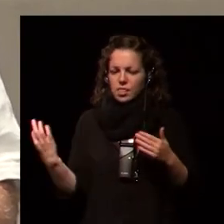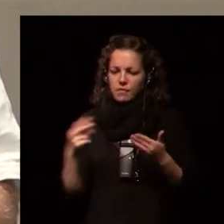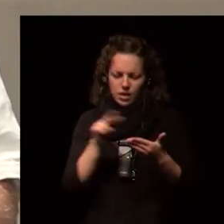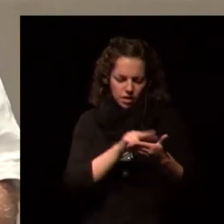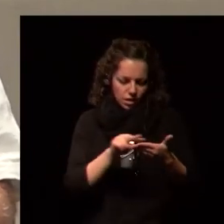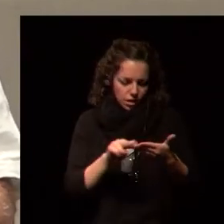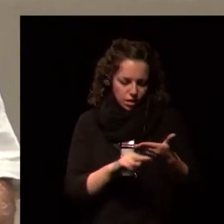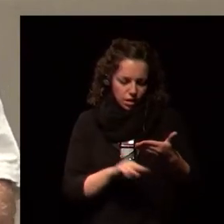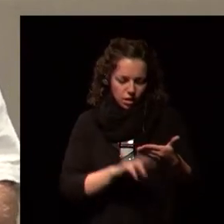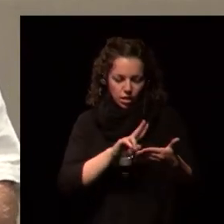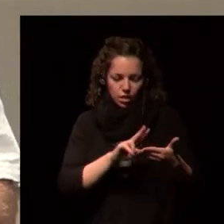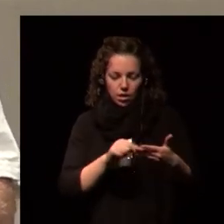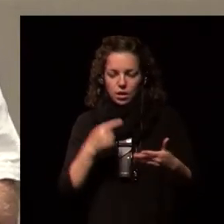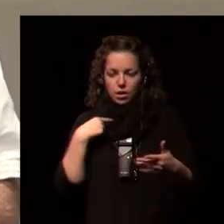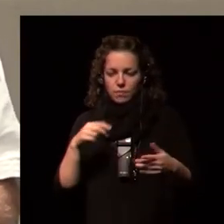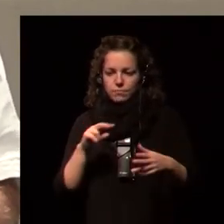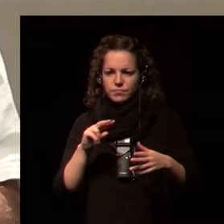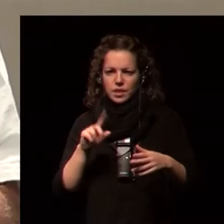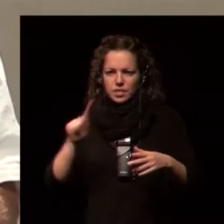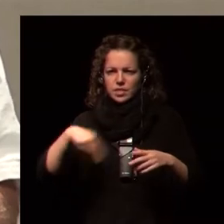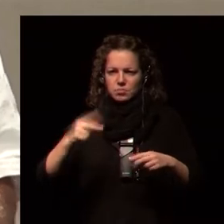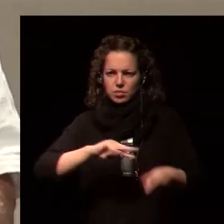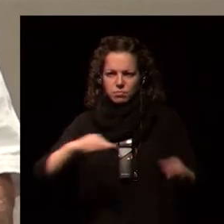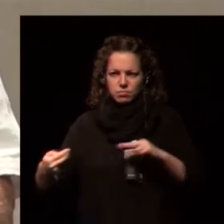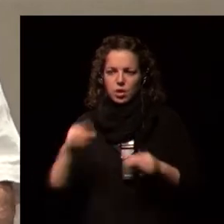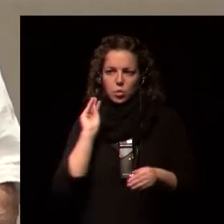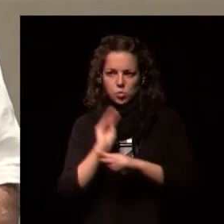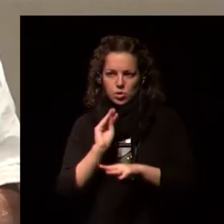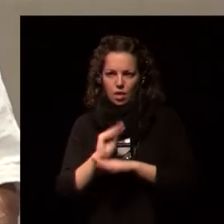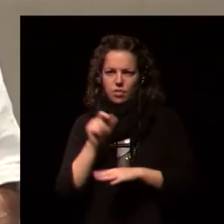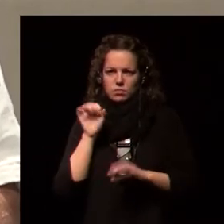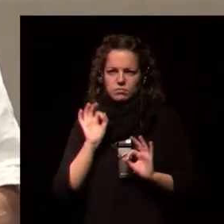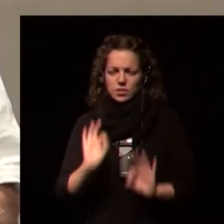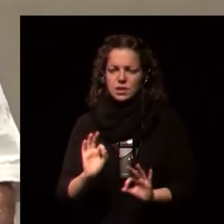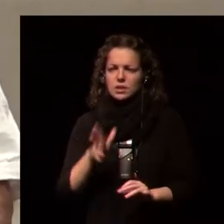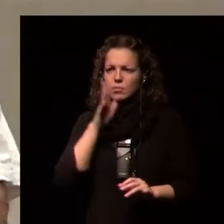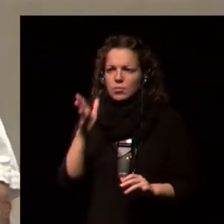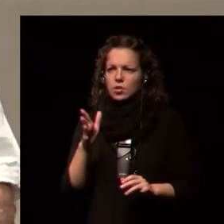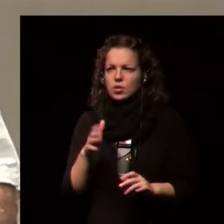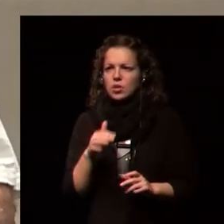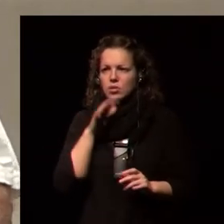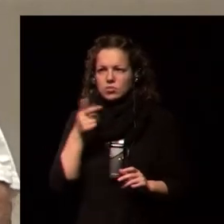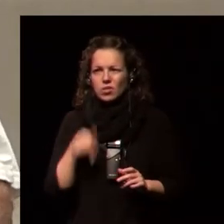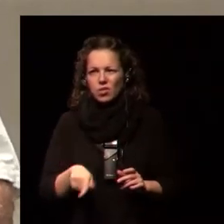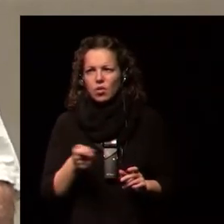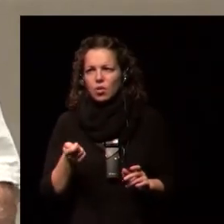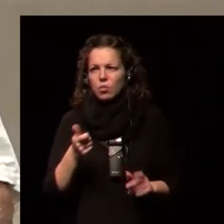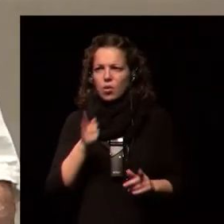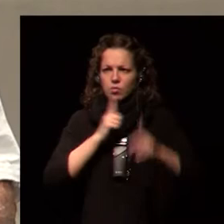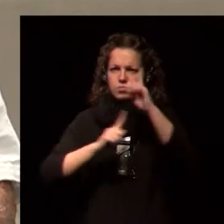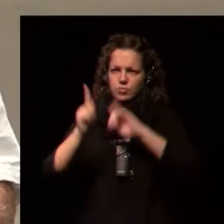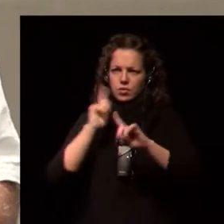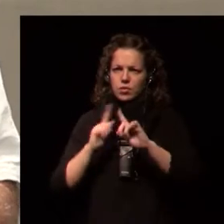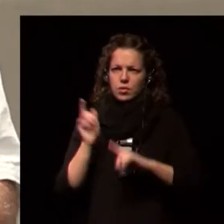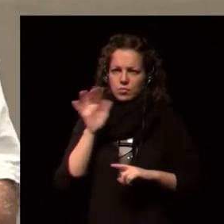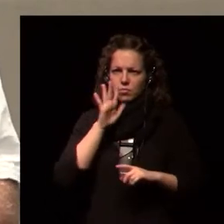lupa e interpretadas con máximo cuidado. Esto es así también y un mayor desafío en